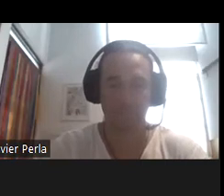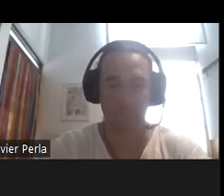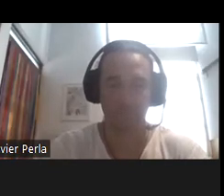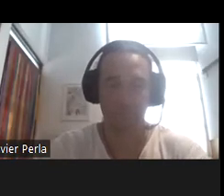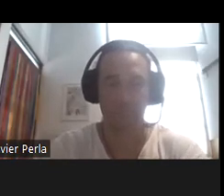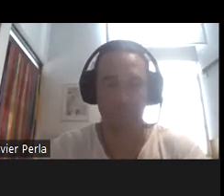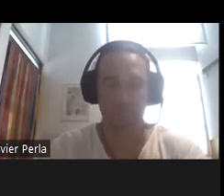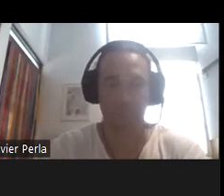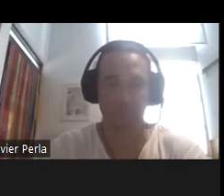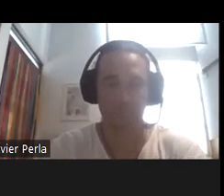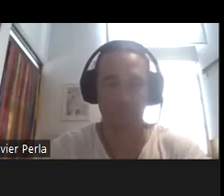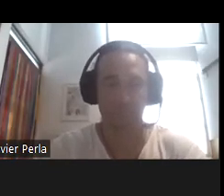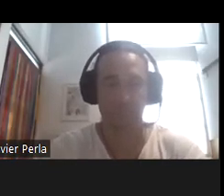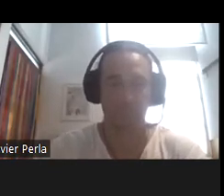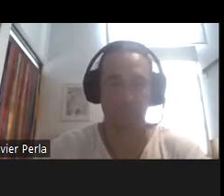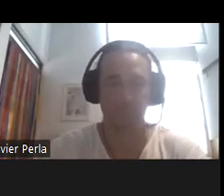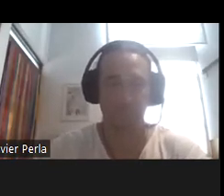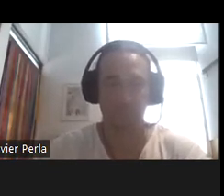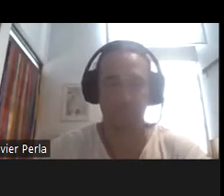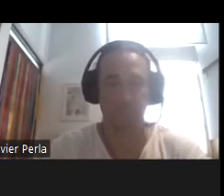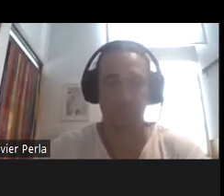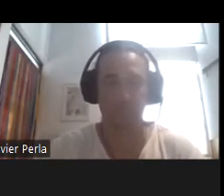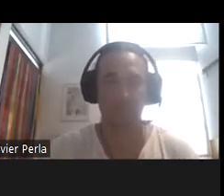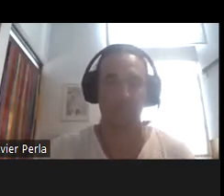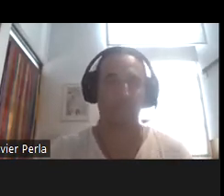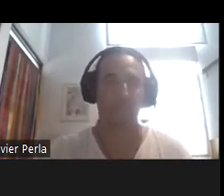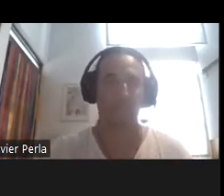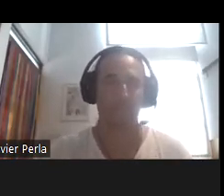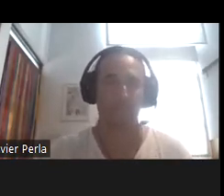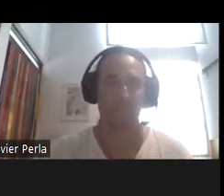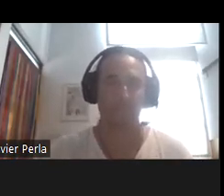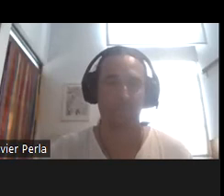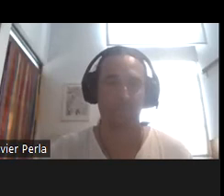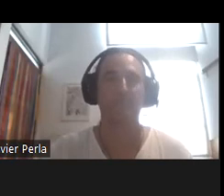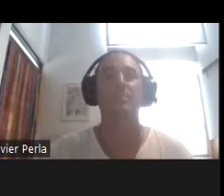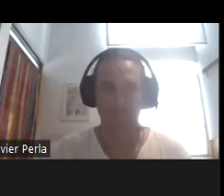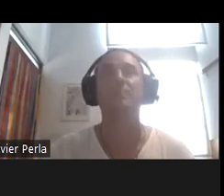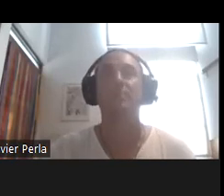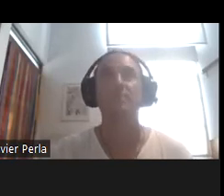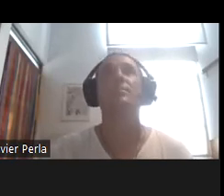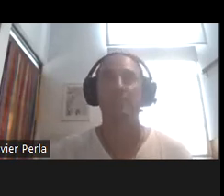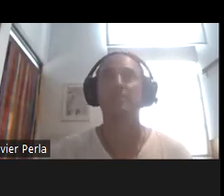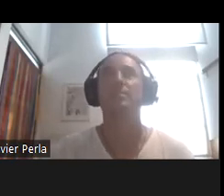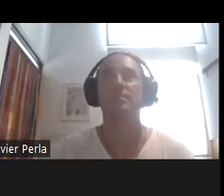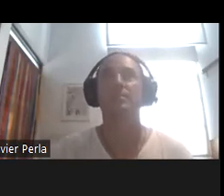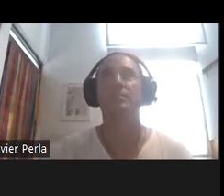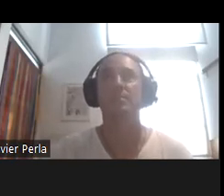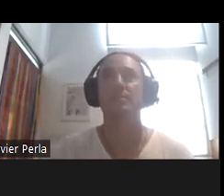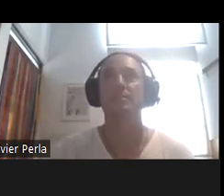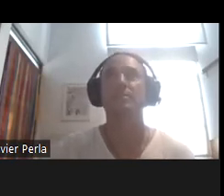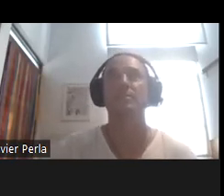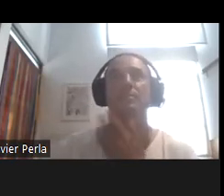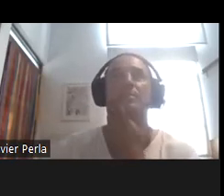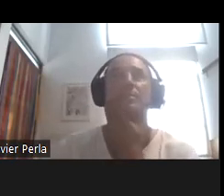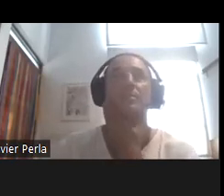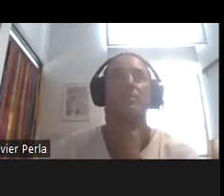gigante. Podemos ser pioneros, podemos ser punta de lanza, tenemos las capacidades, tenemos absolutamente